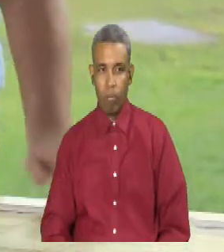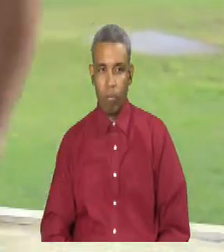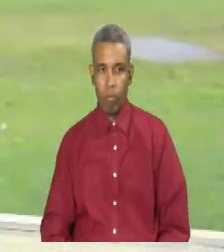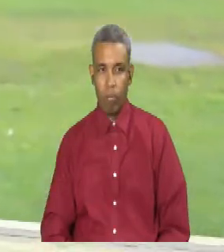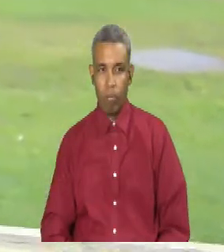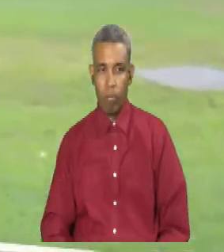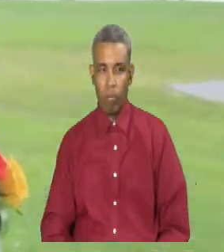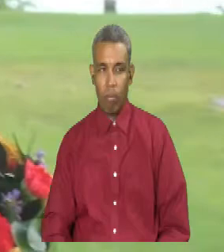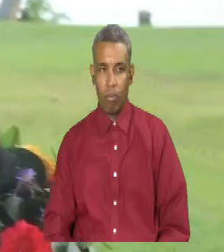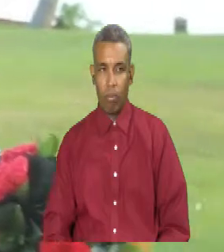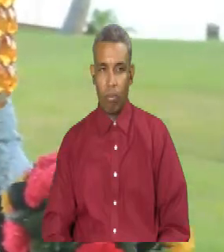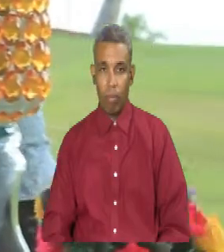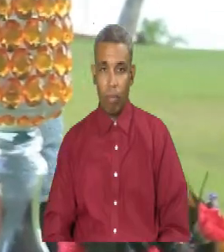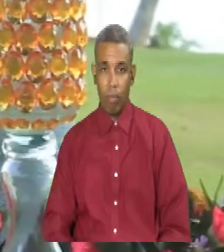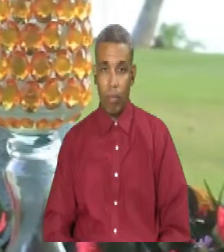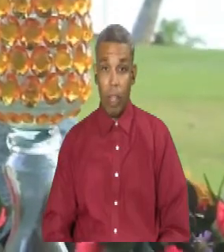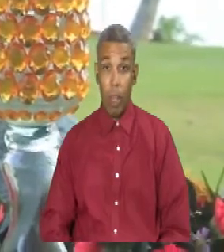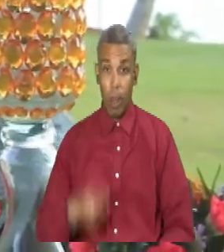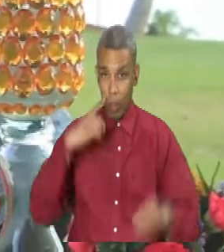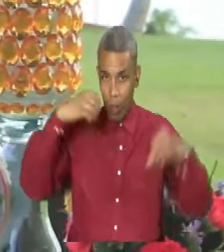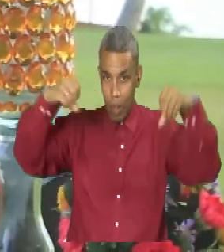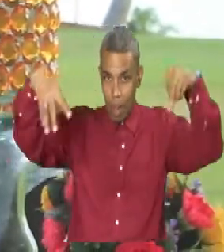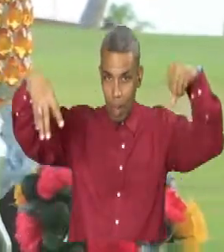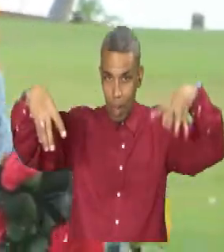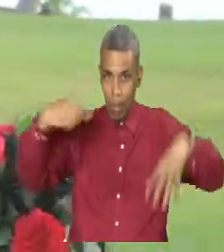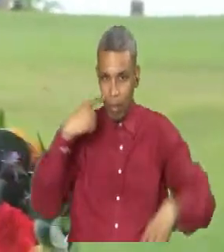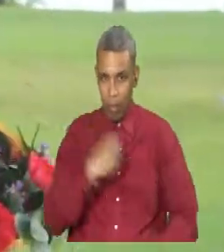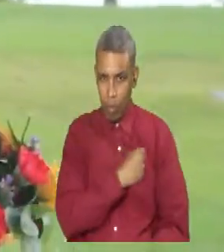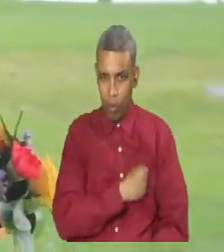Continuamos con las dos lámparas, por favor.